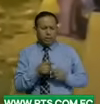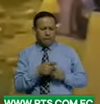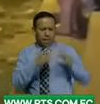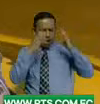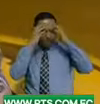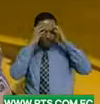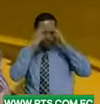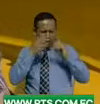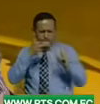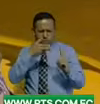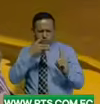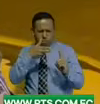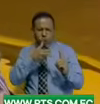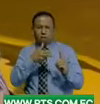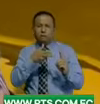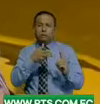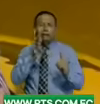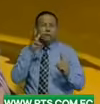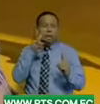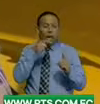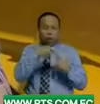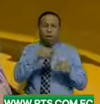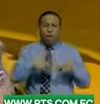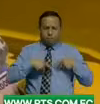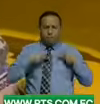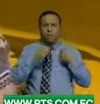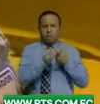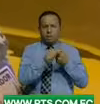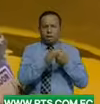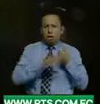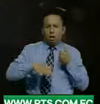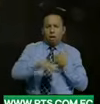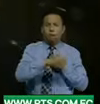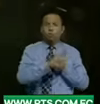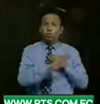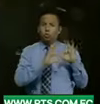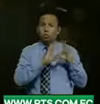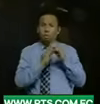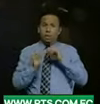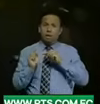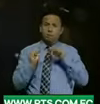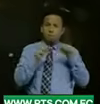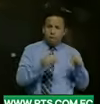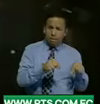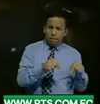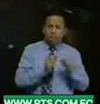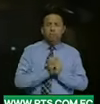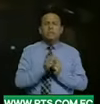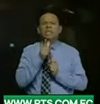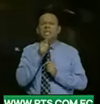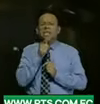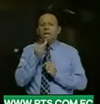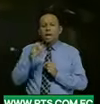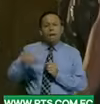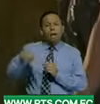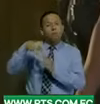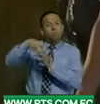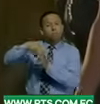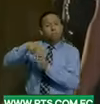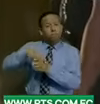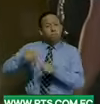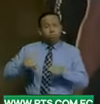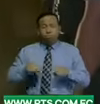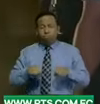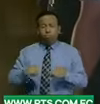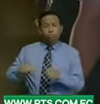la cabeza. Se presume que es de aquí de la zona, porque están unos familiares aquí. Se conoció que fueron sujetos a bordo de una moto quienes